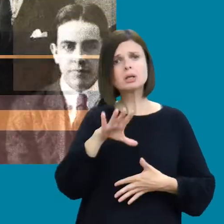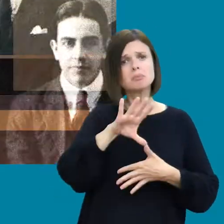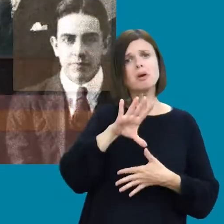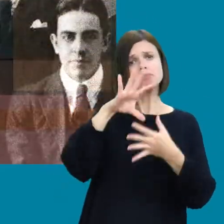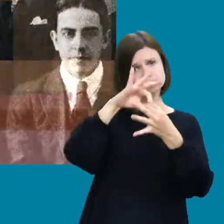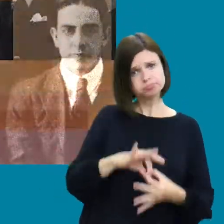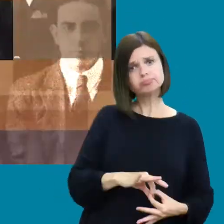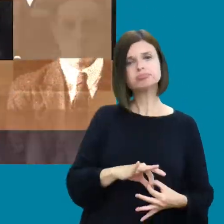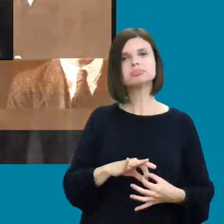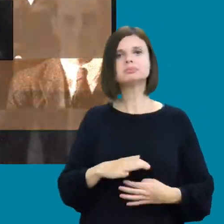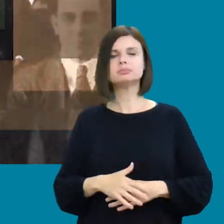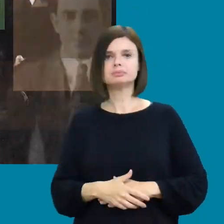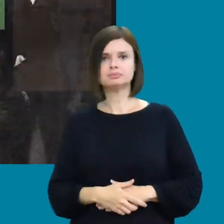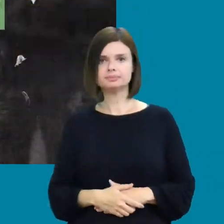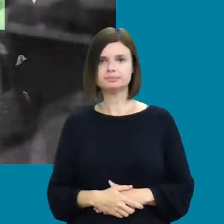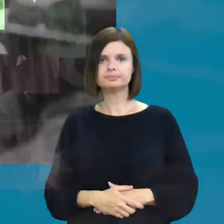continente.